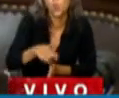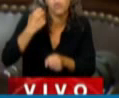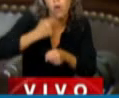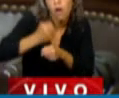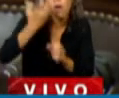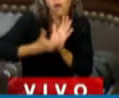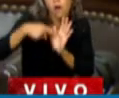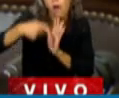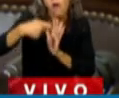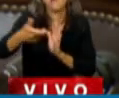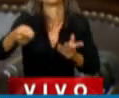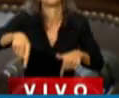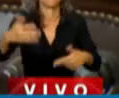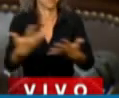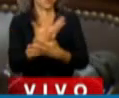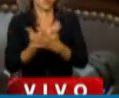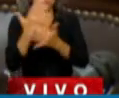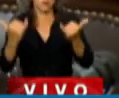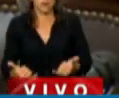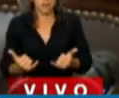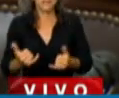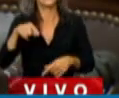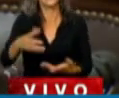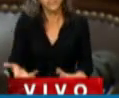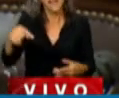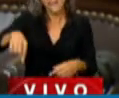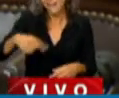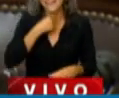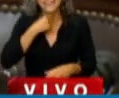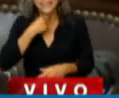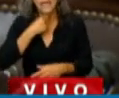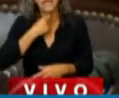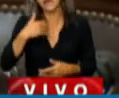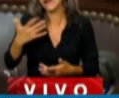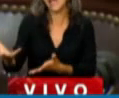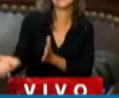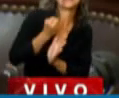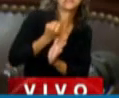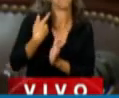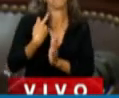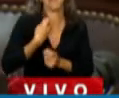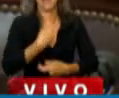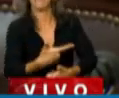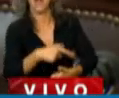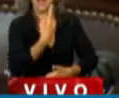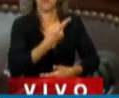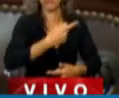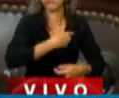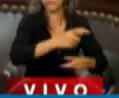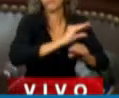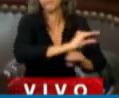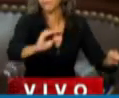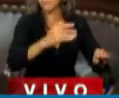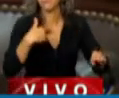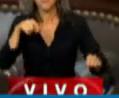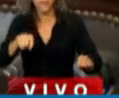se toma tal o cual acuerdo. ¿Vos creés que, por ejemplo, un sector de la UCR puede ser un espacio para negociar y poder avanzar en un proyecto de estas características?